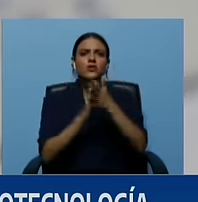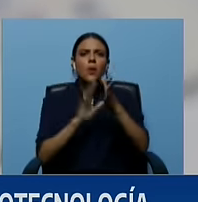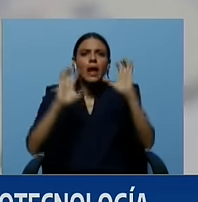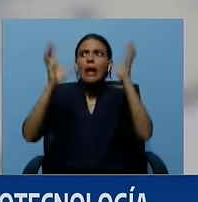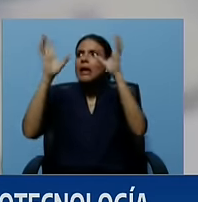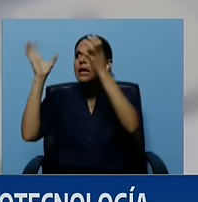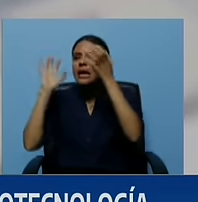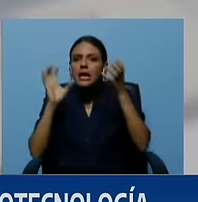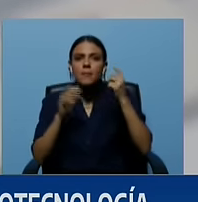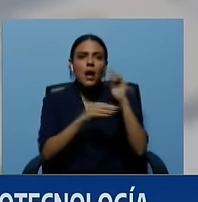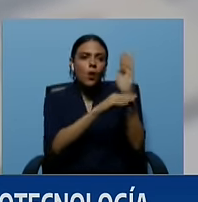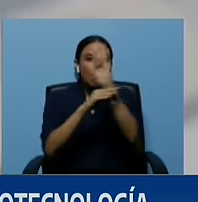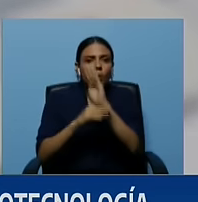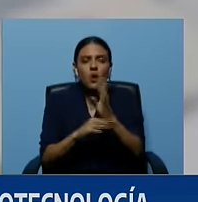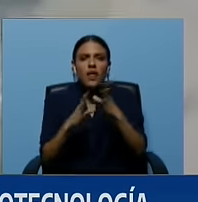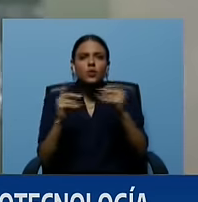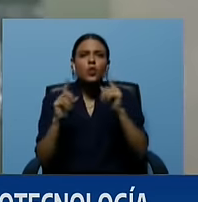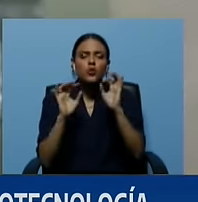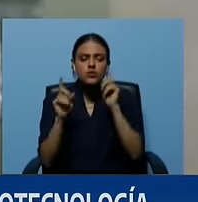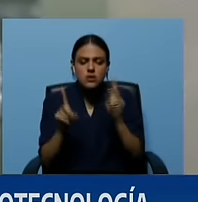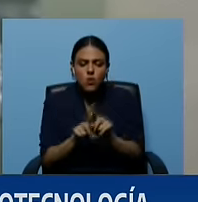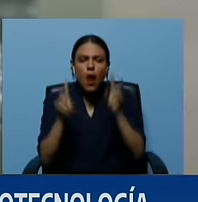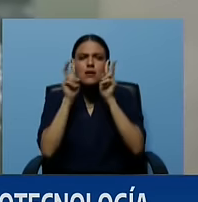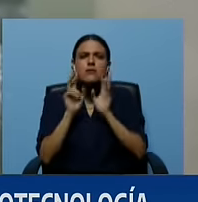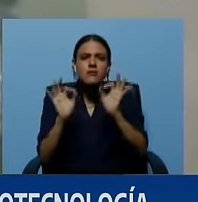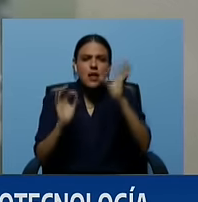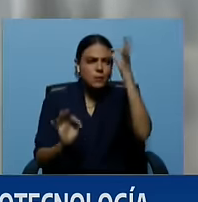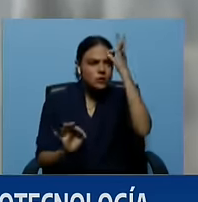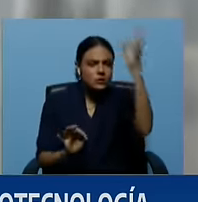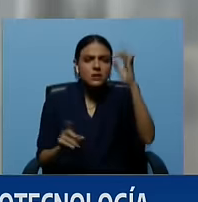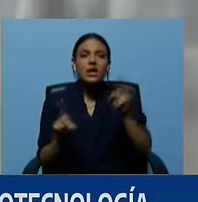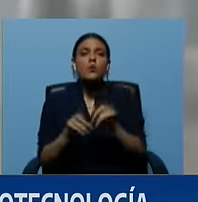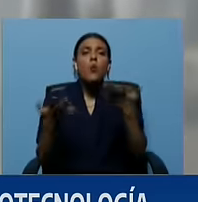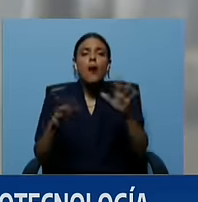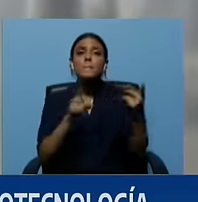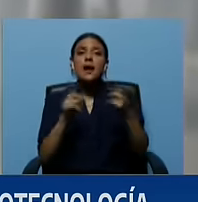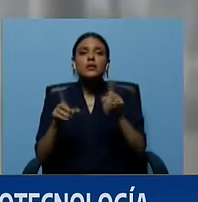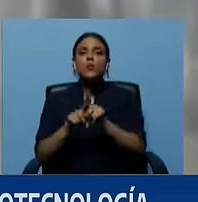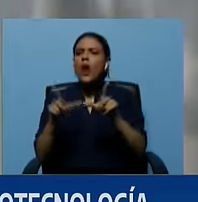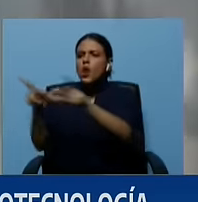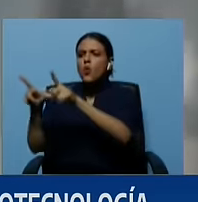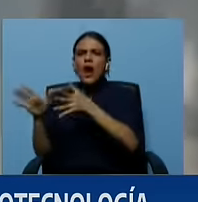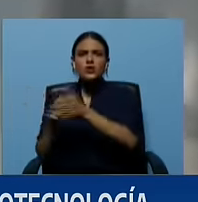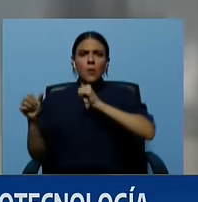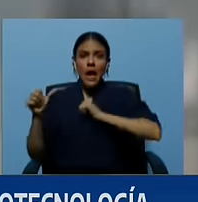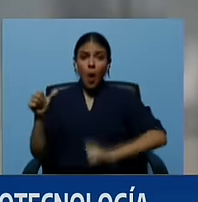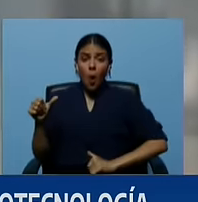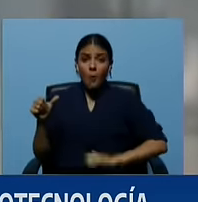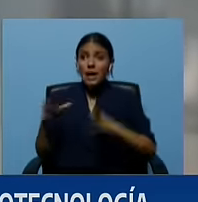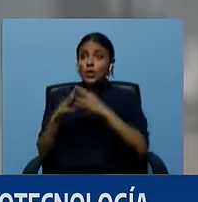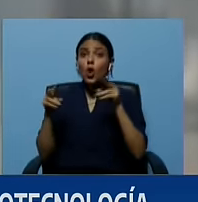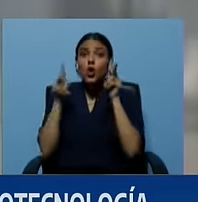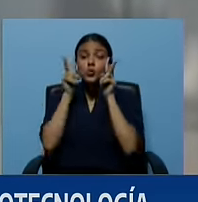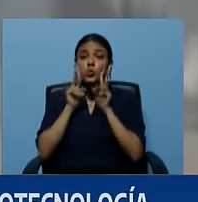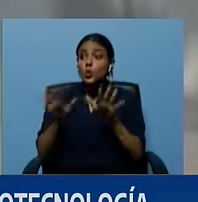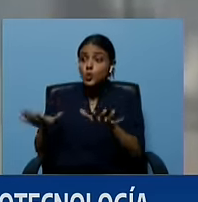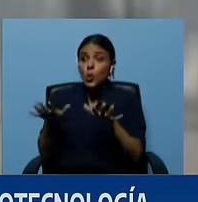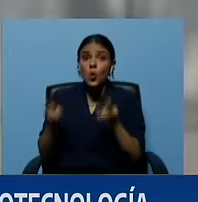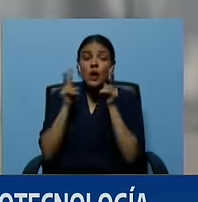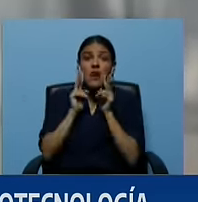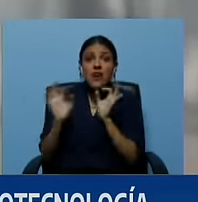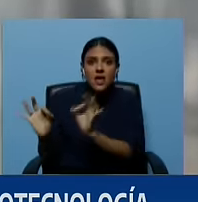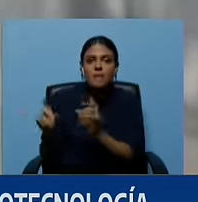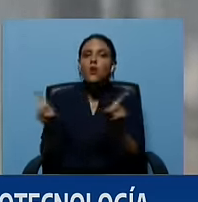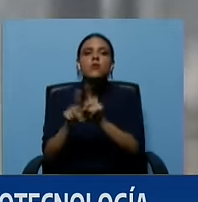asepsia súper estrictas, que similares a las de un quirófano, lo cual permite que se considere como una